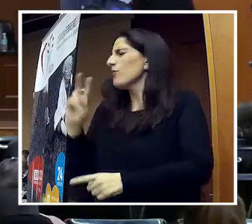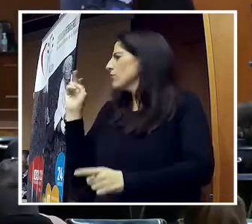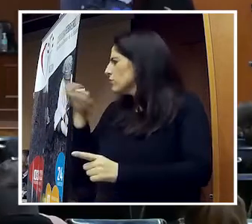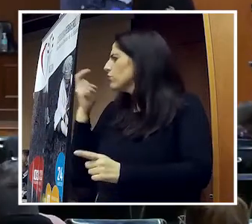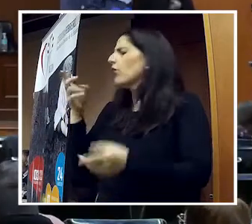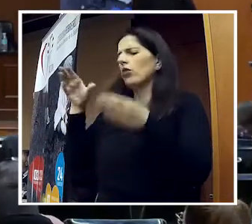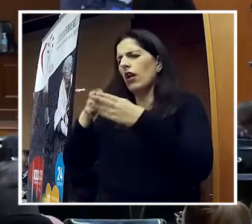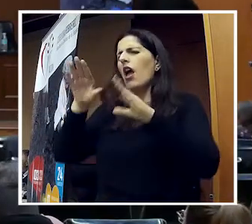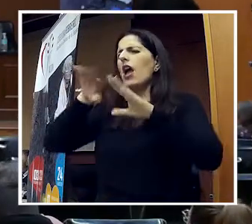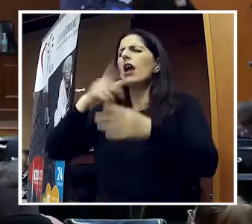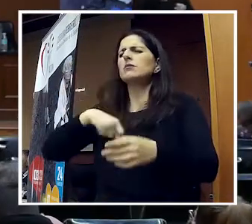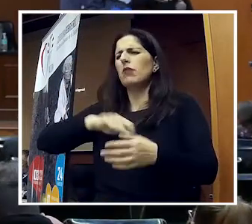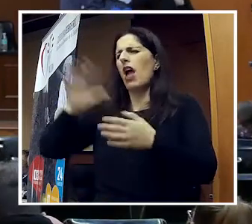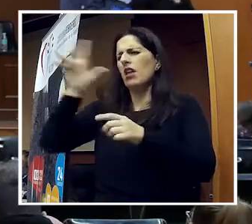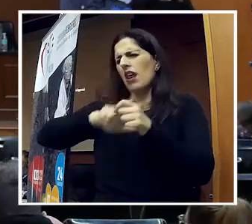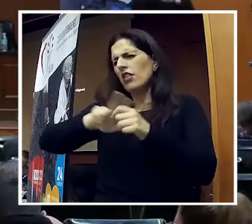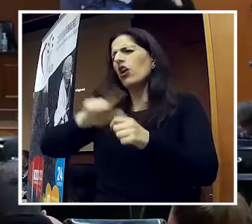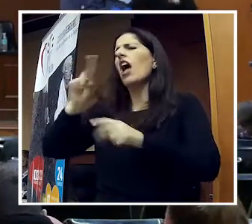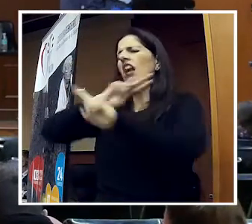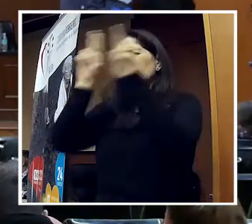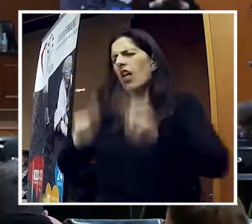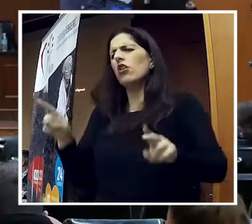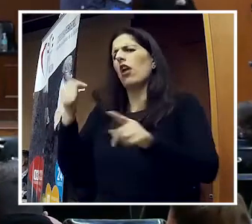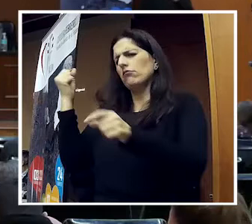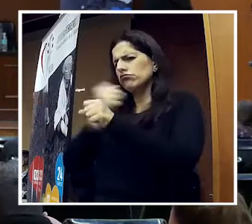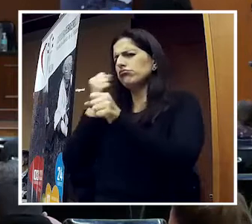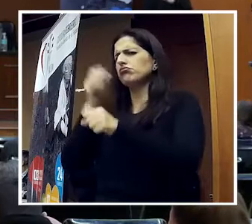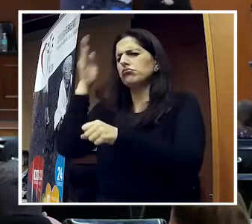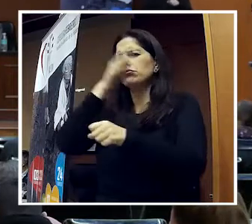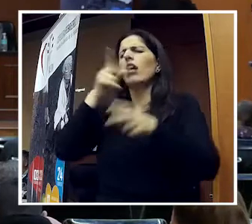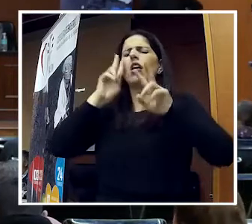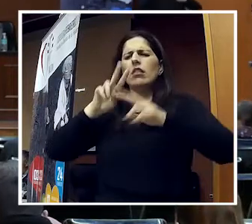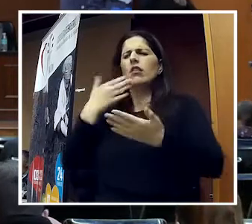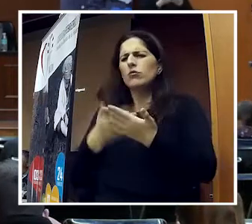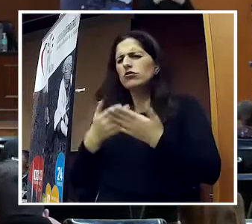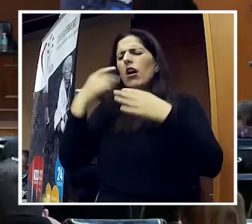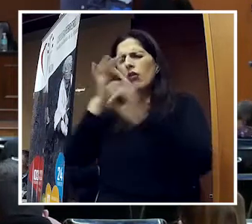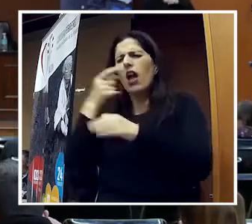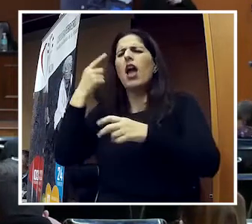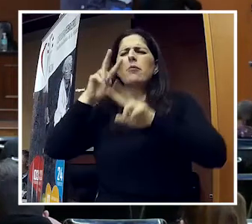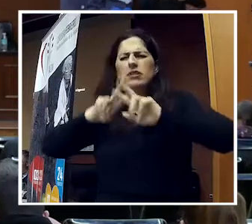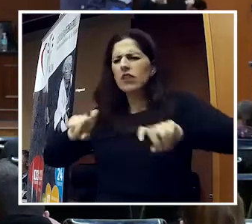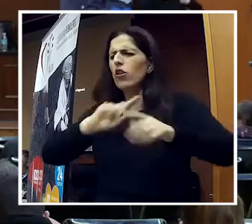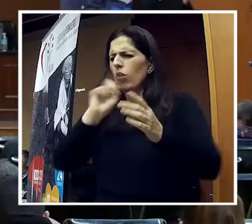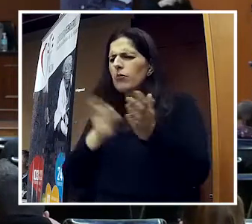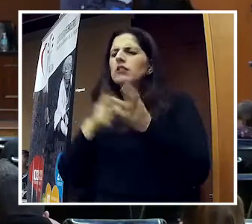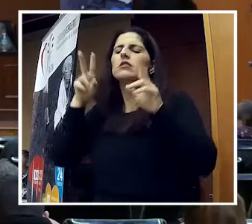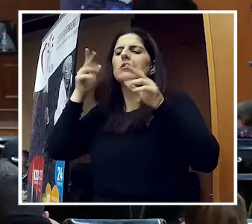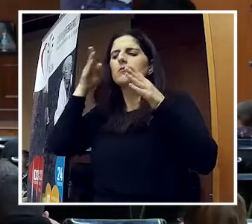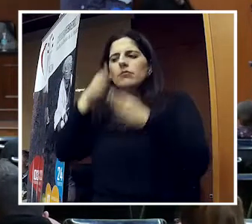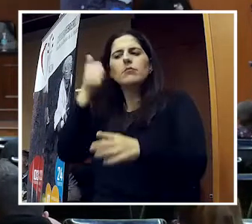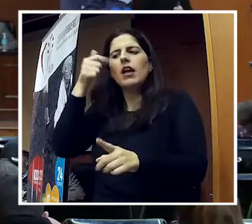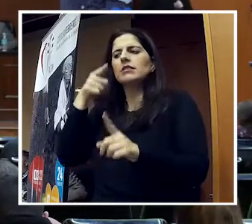toda España y por todo a nivel internacional. Tiene numerosos ensayos clínicos, fundamentalmente también, como decía, relacionados con la